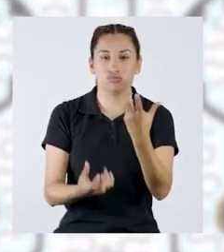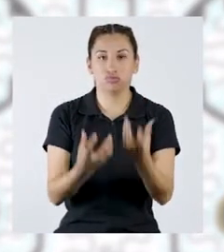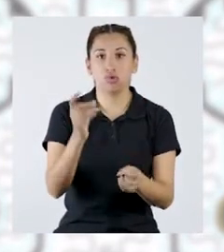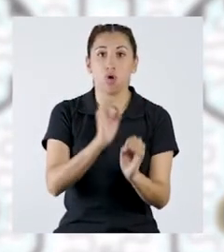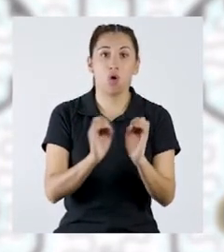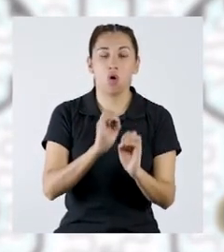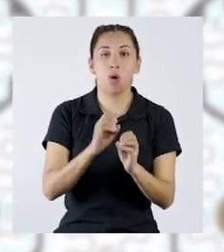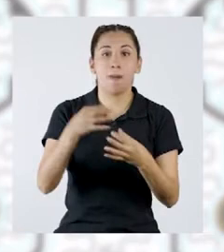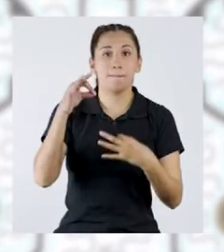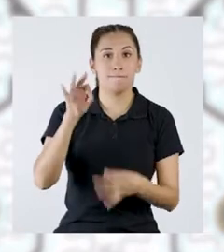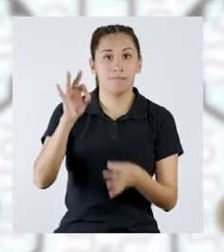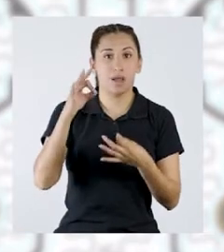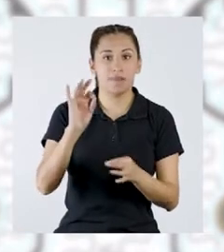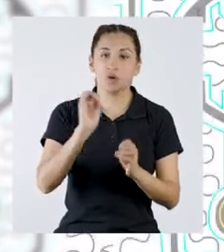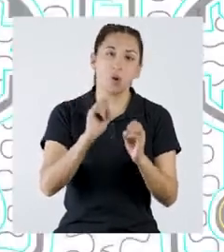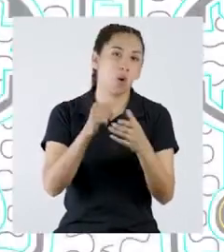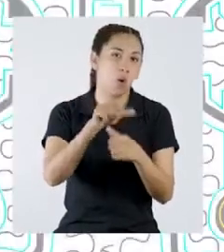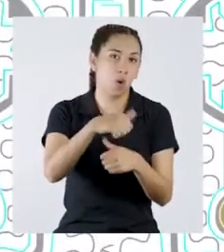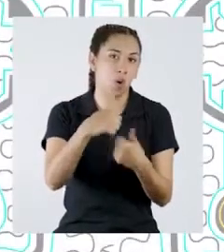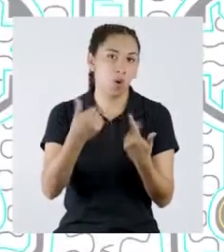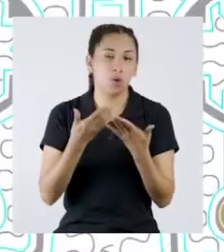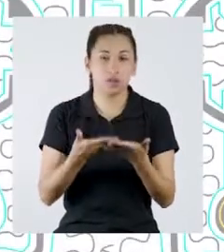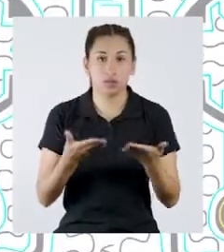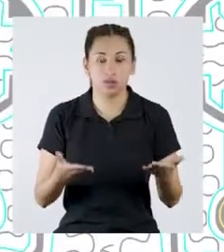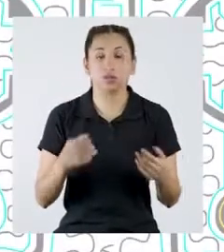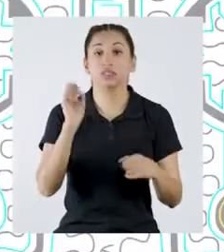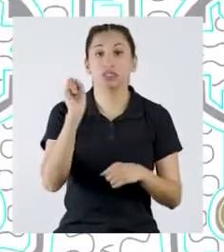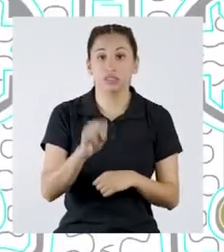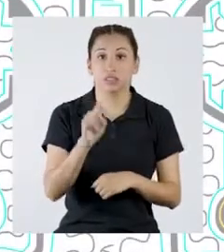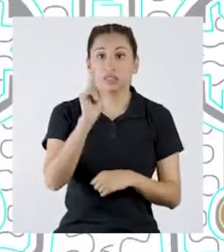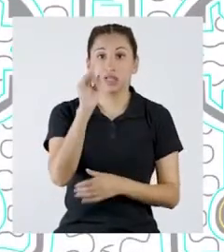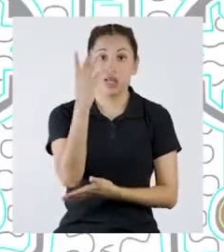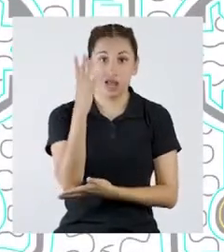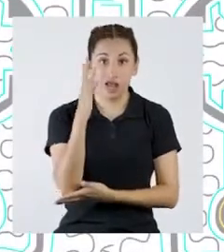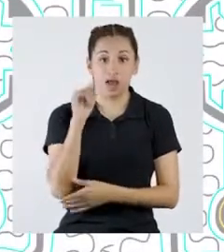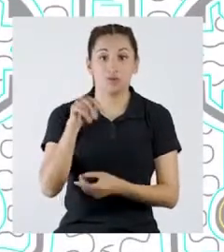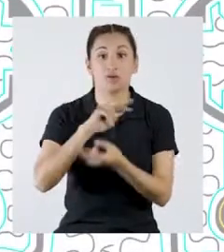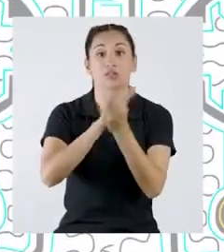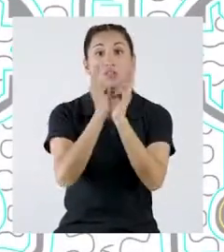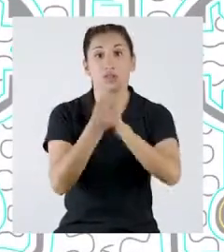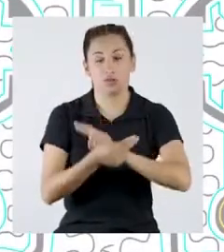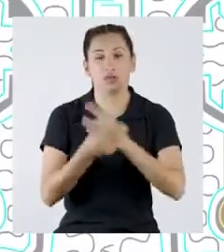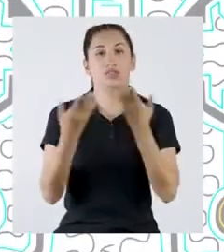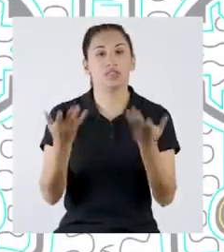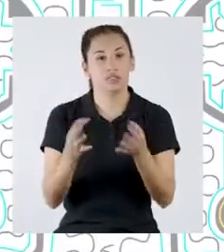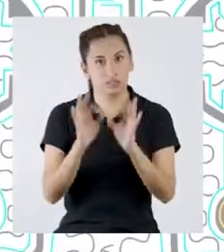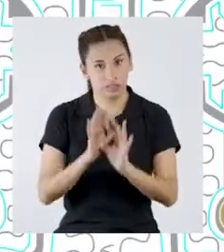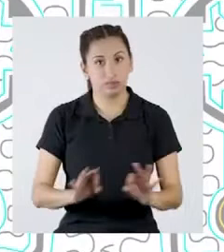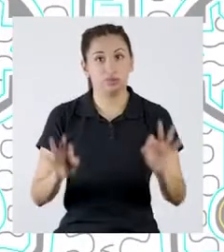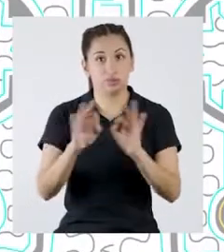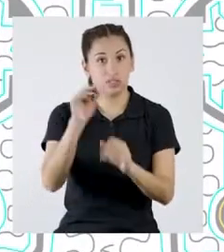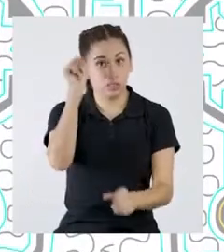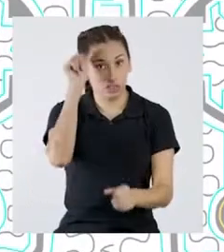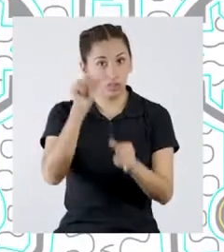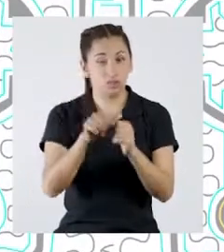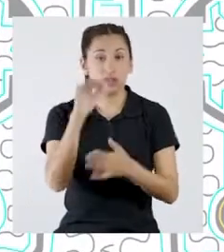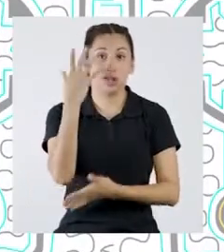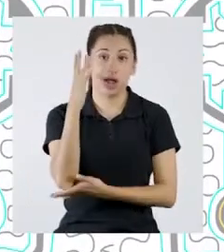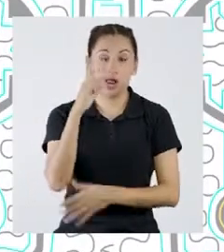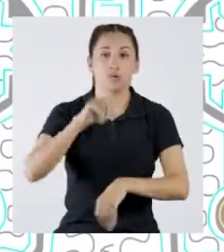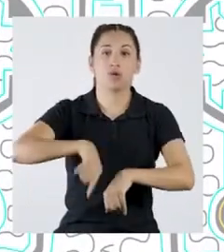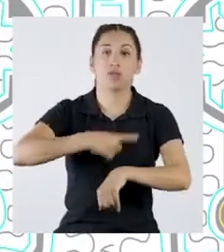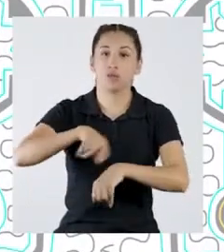diversos objetos de uso diario. Eso sí, si bien los árboles son un recurso renovable, es importante recordar que los